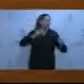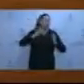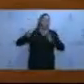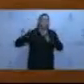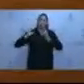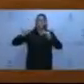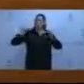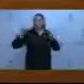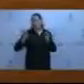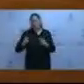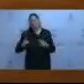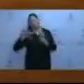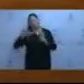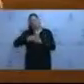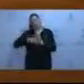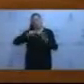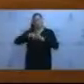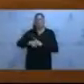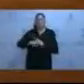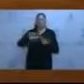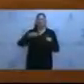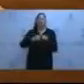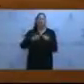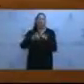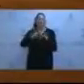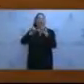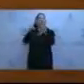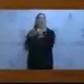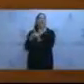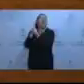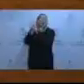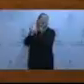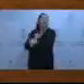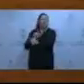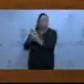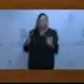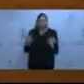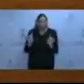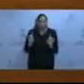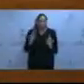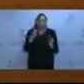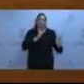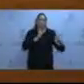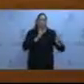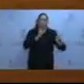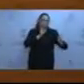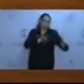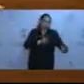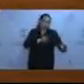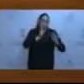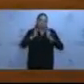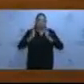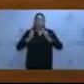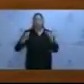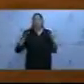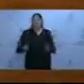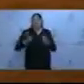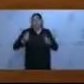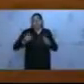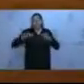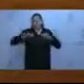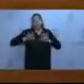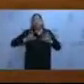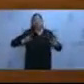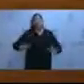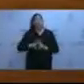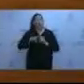sido ejemplar. Habrá tenido momentos mejores y peores, pero la situación en la que ahora mismo está la sociedad tiene